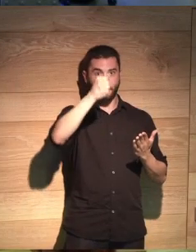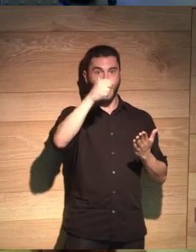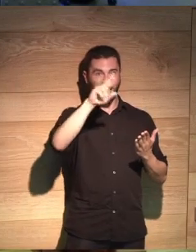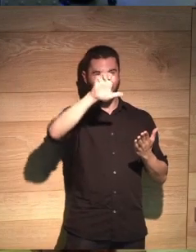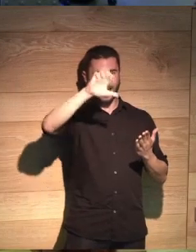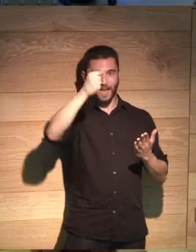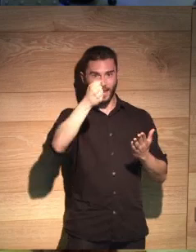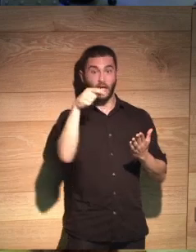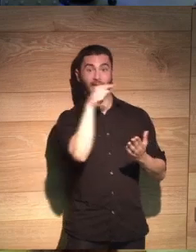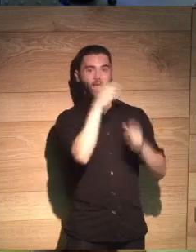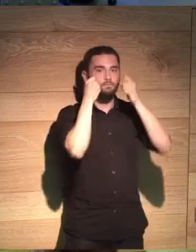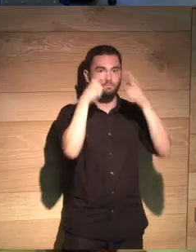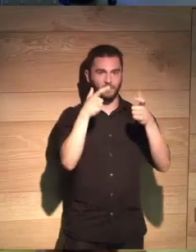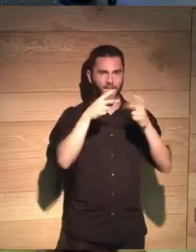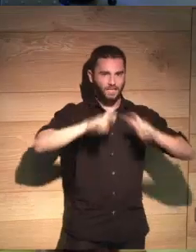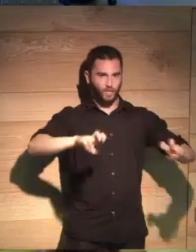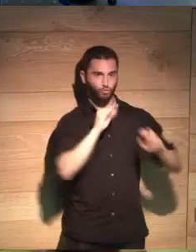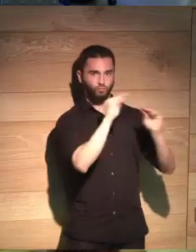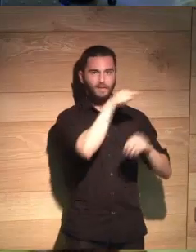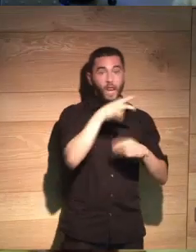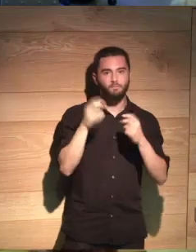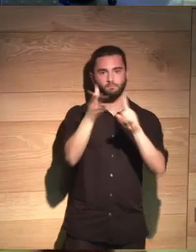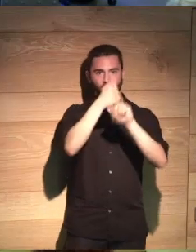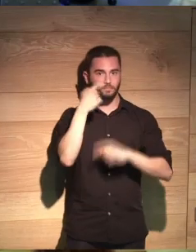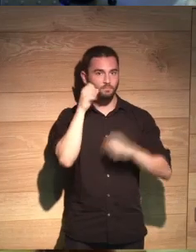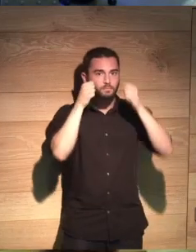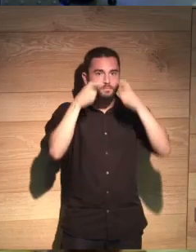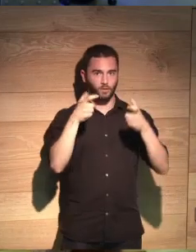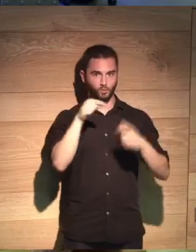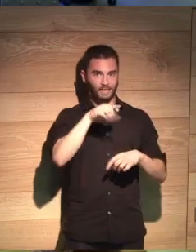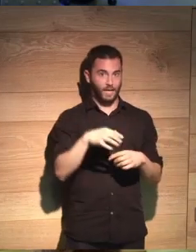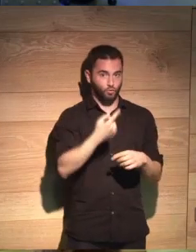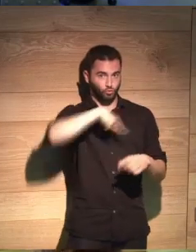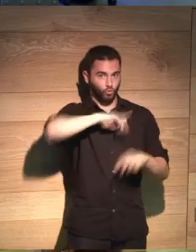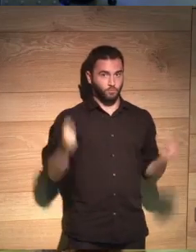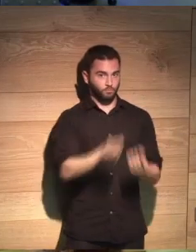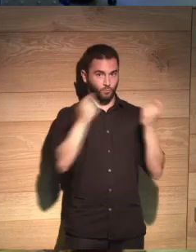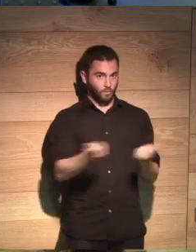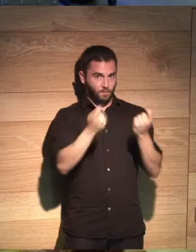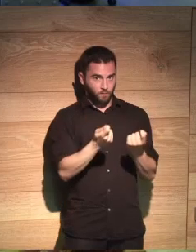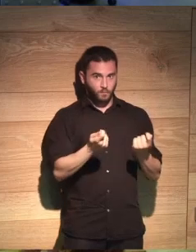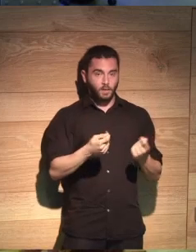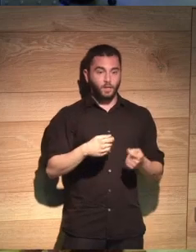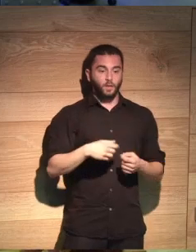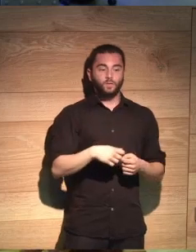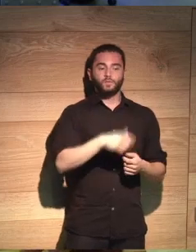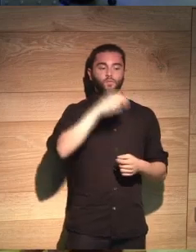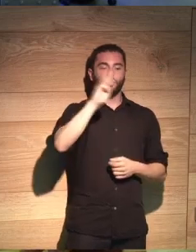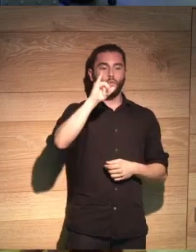investigaciones y es el epilogista del volumen que nosotros hemos publicado. A su derecha está William